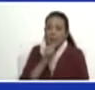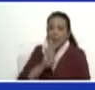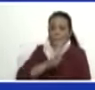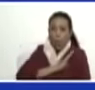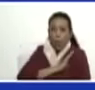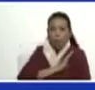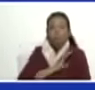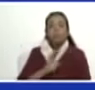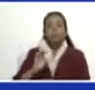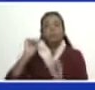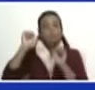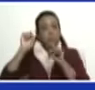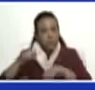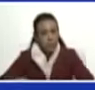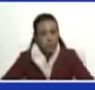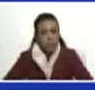Esequiba?